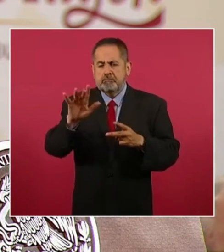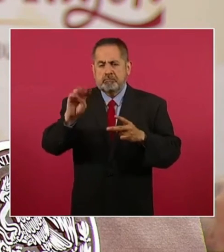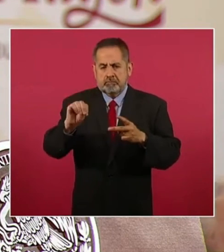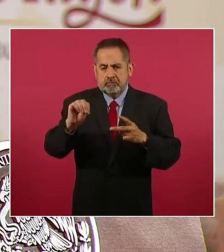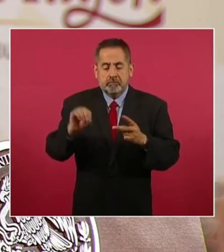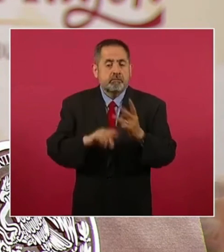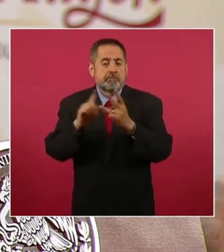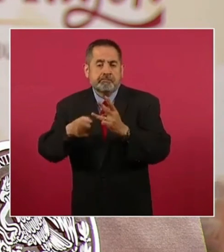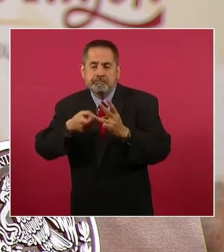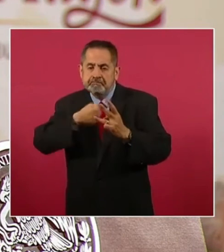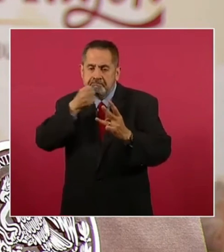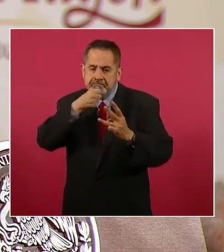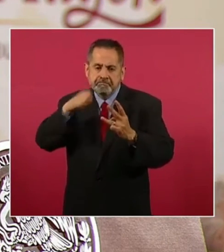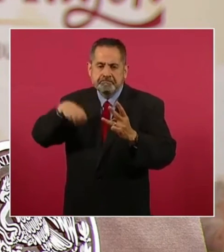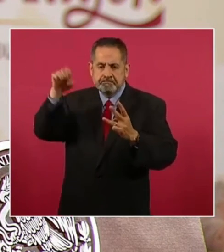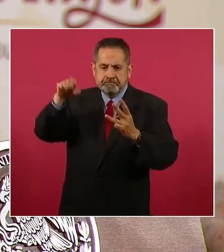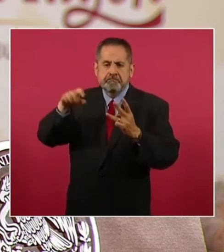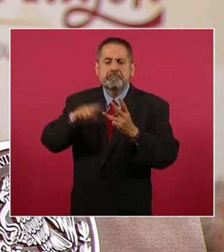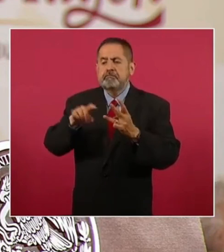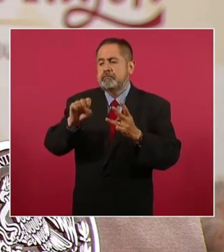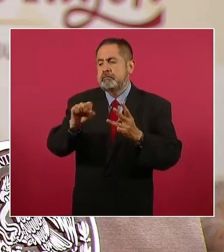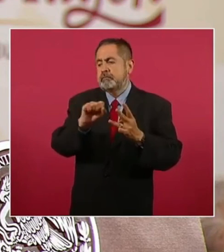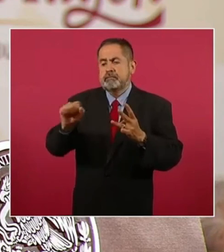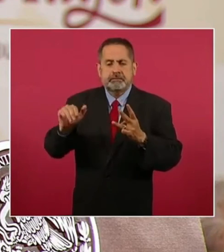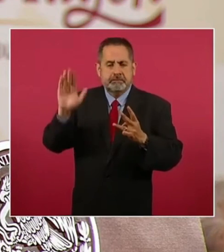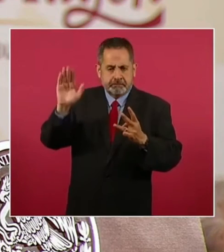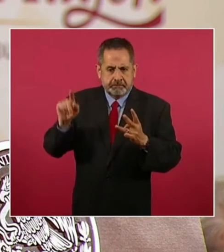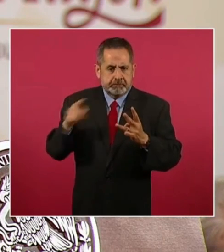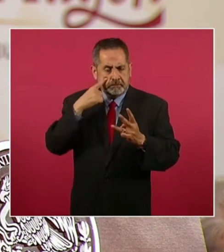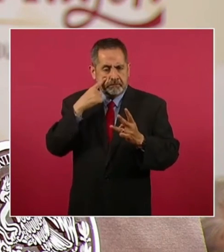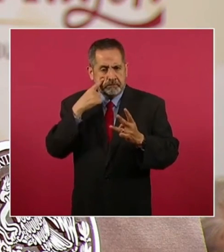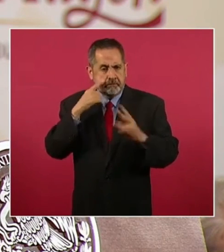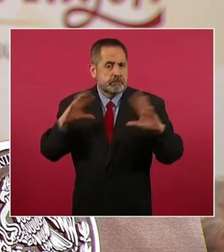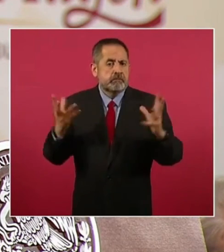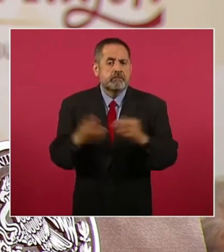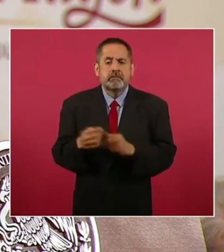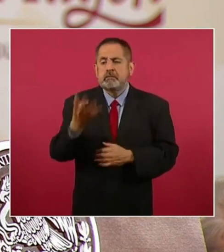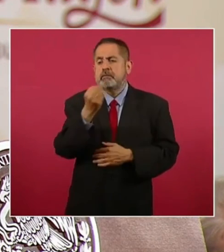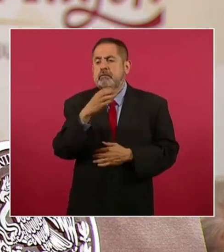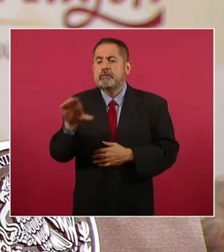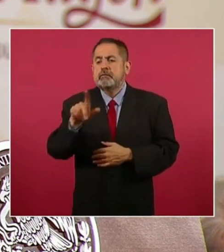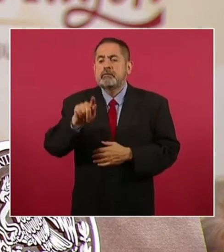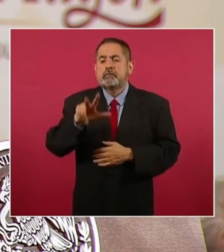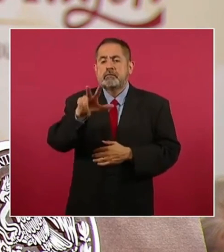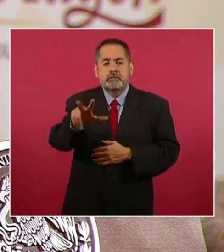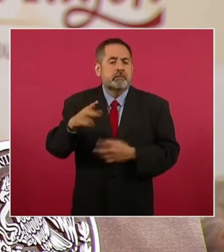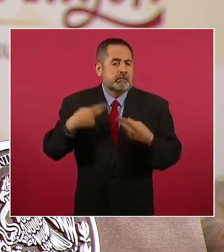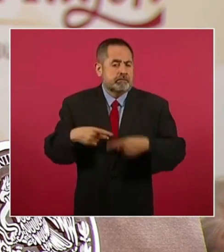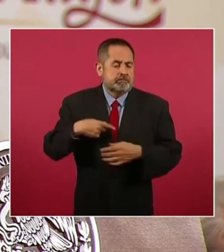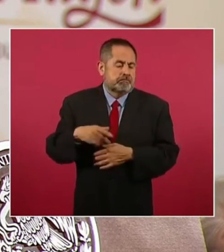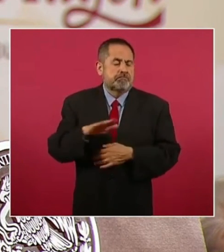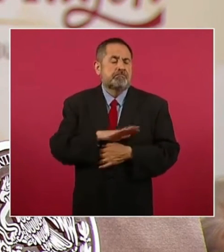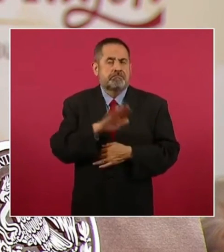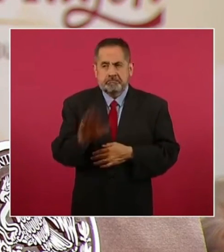personas adultas mayores de 60 y más años de edad. Son las 978 defunciones que se